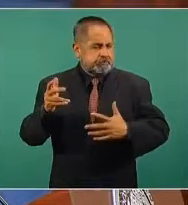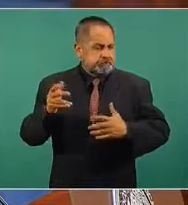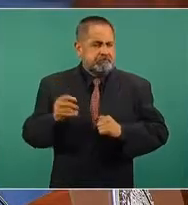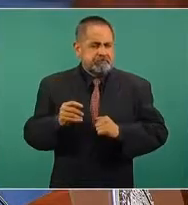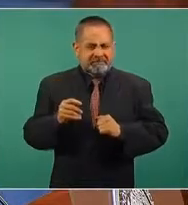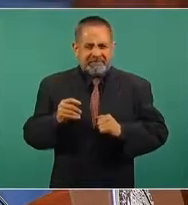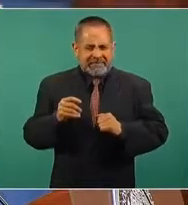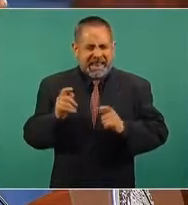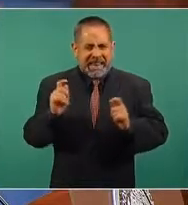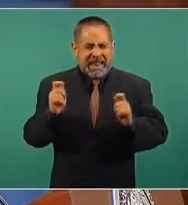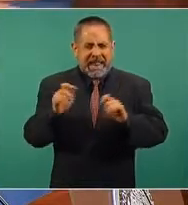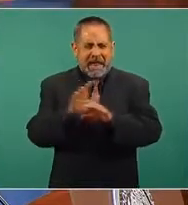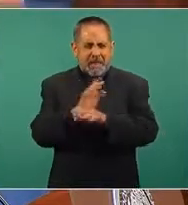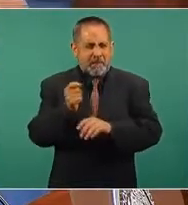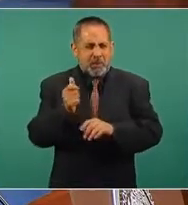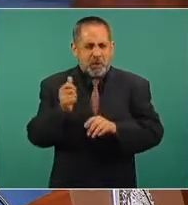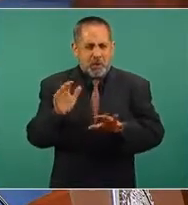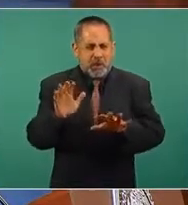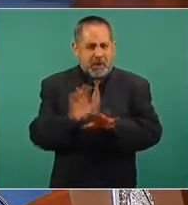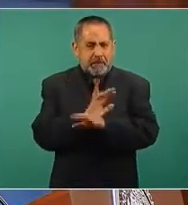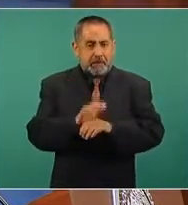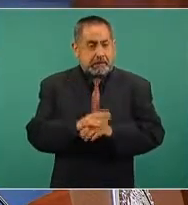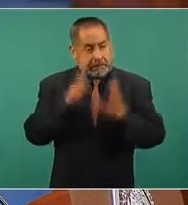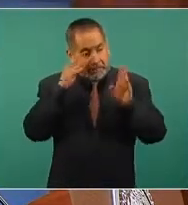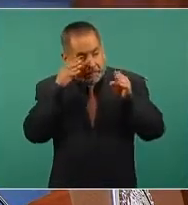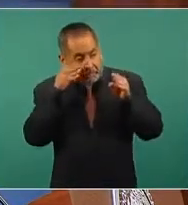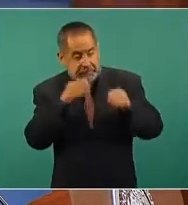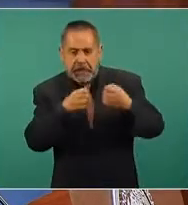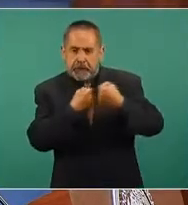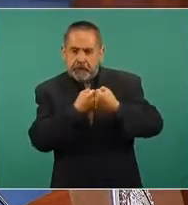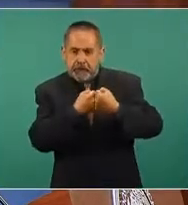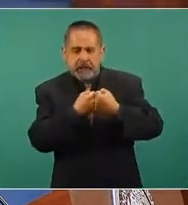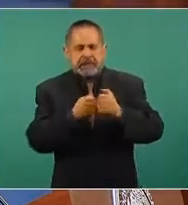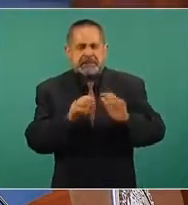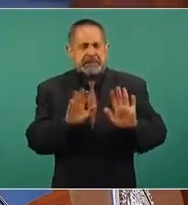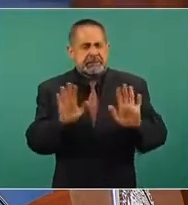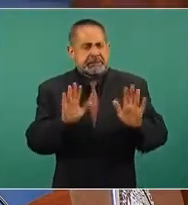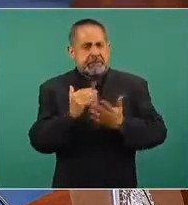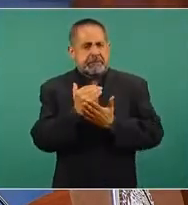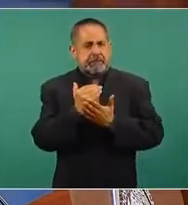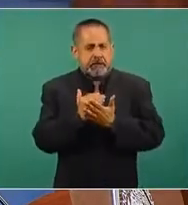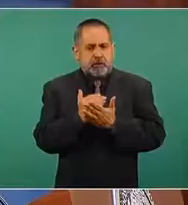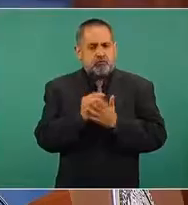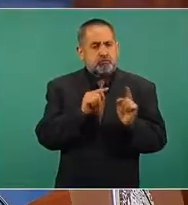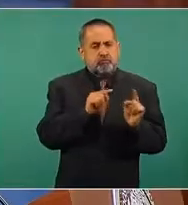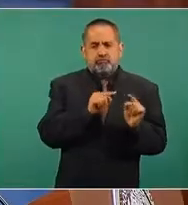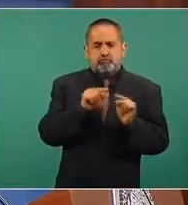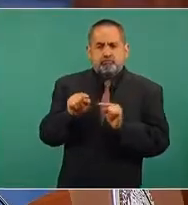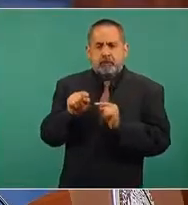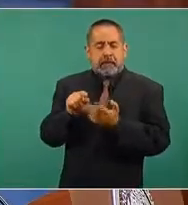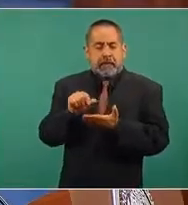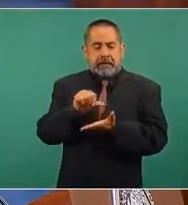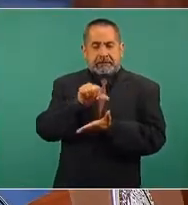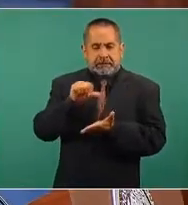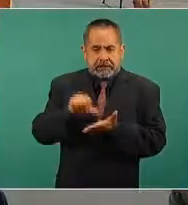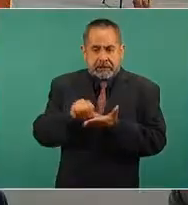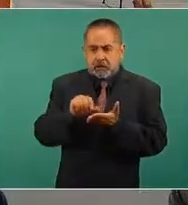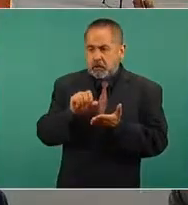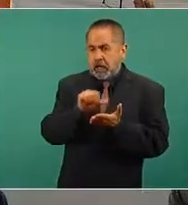poco la estrategia, ya no estuvimos operando tanto en la frontera norte, estuvimos más en lo que corresponde al centro-sur del